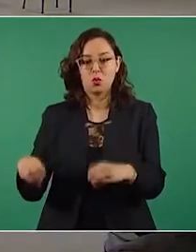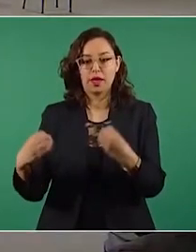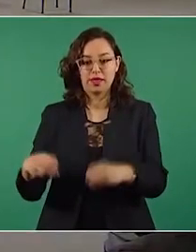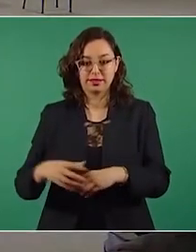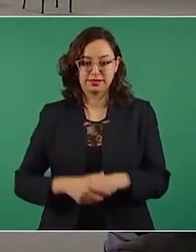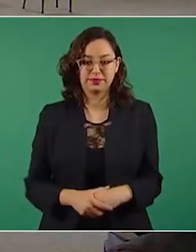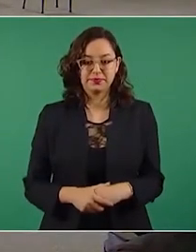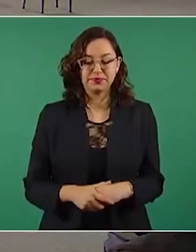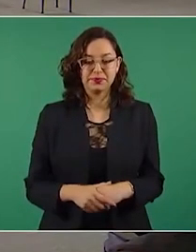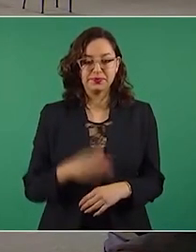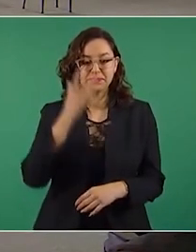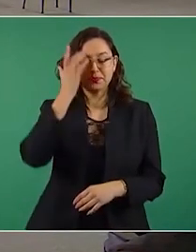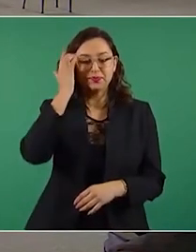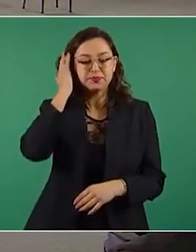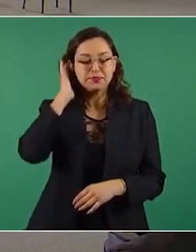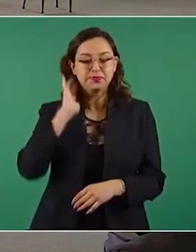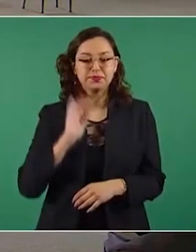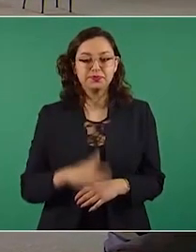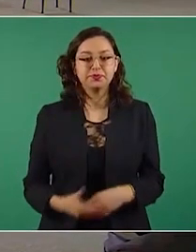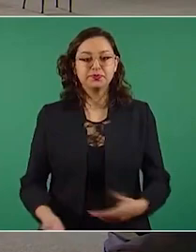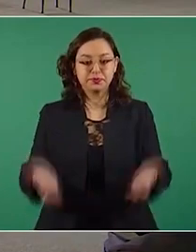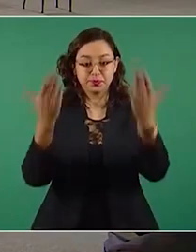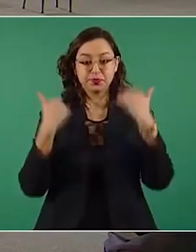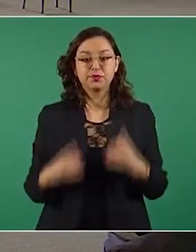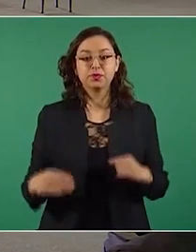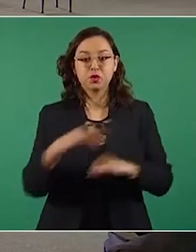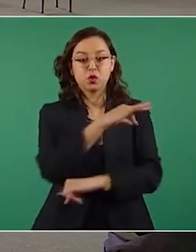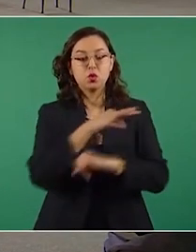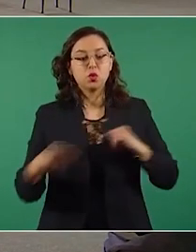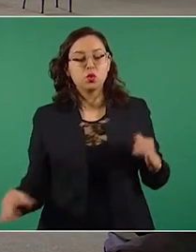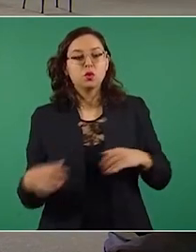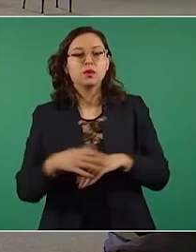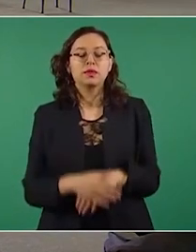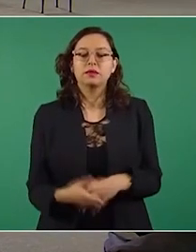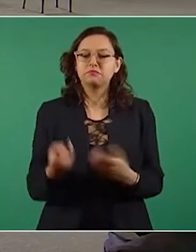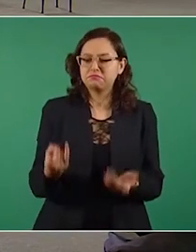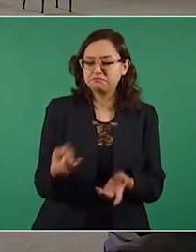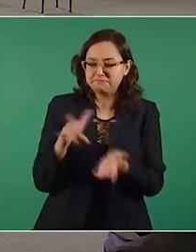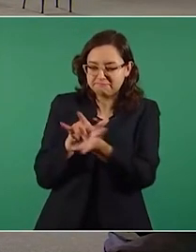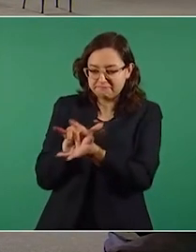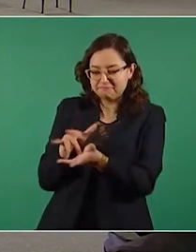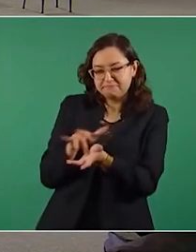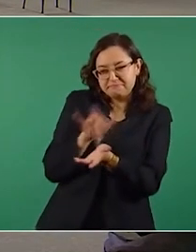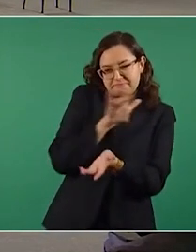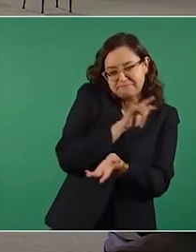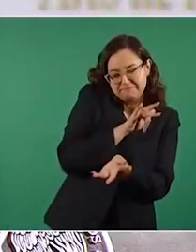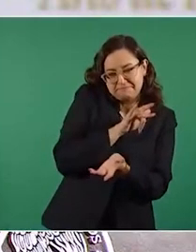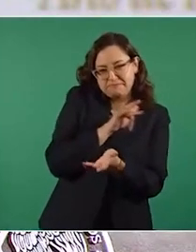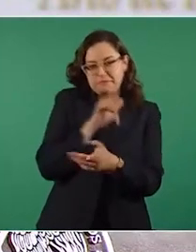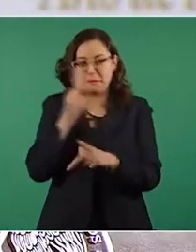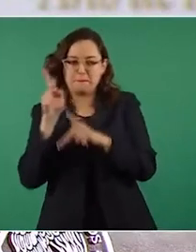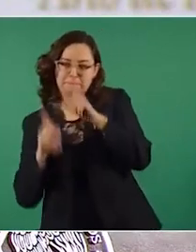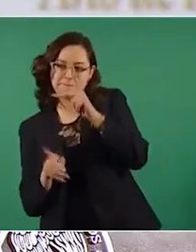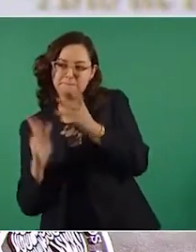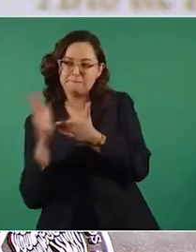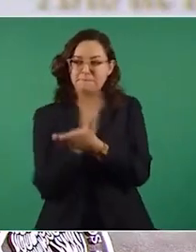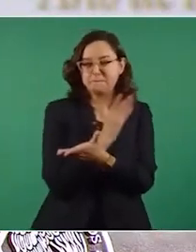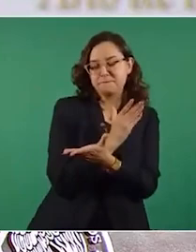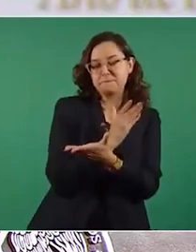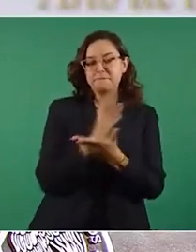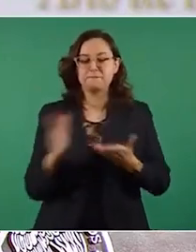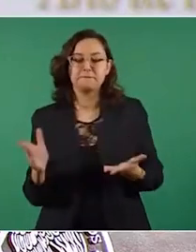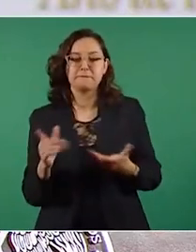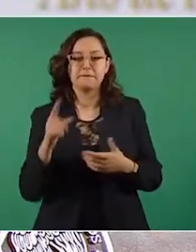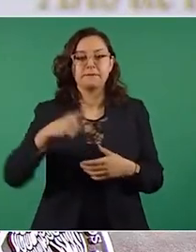En la última nota dice, medios toman unos datos y omiten otros para concluir que aumentó en 12%